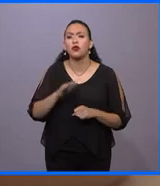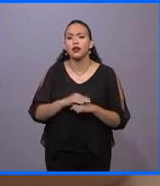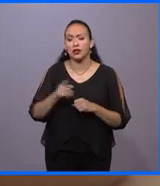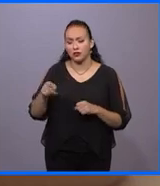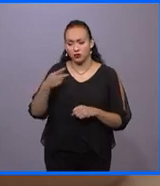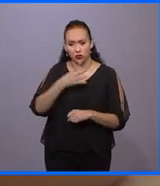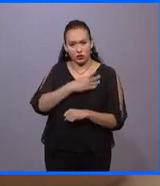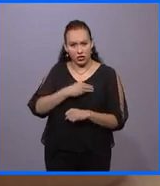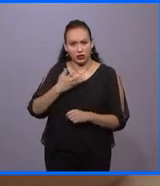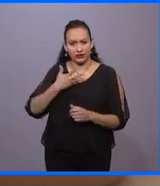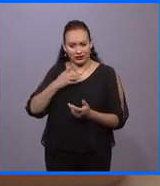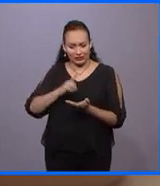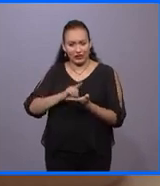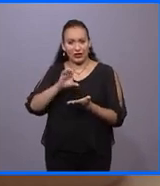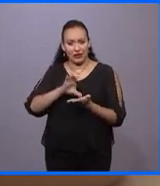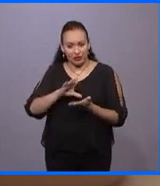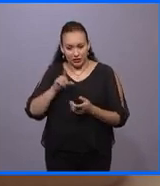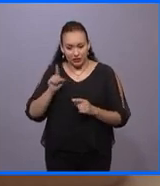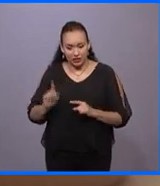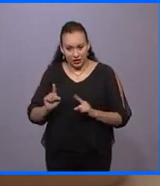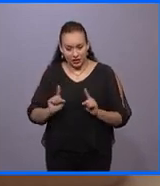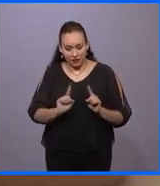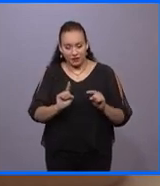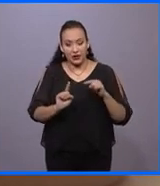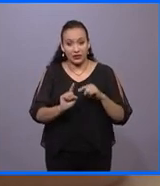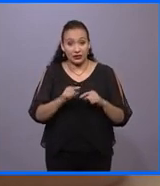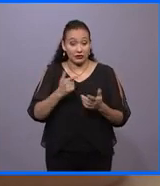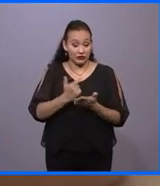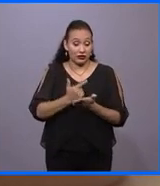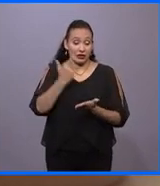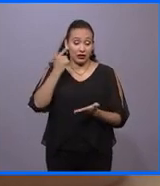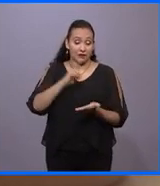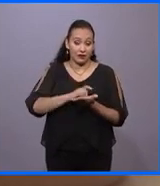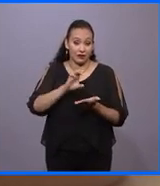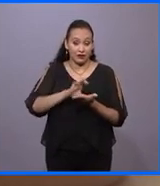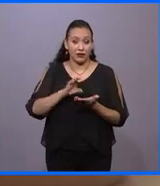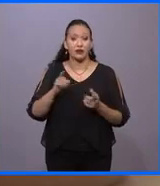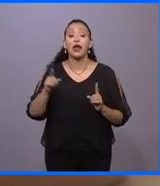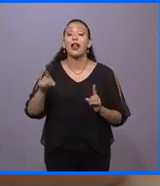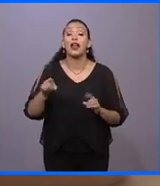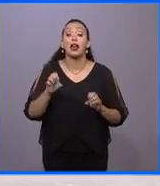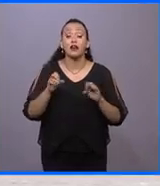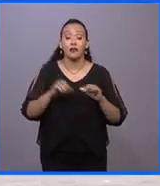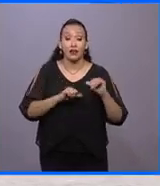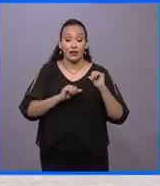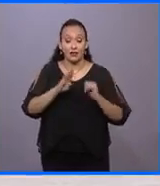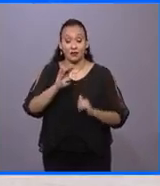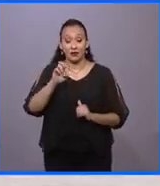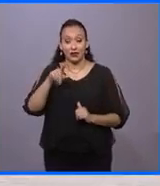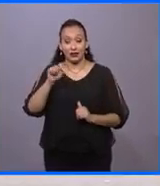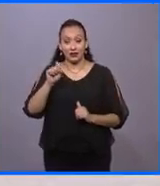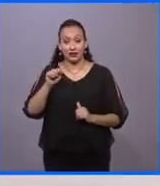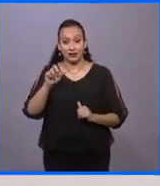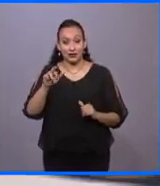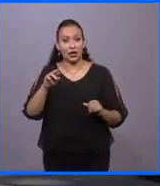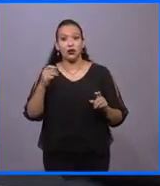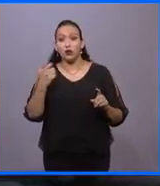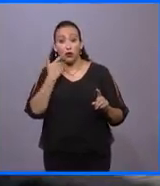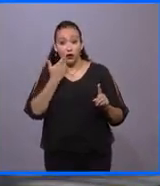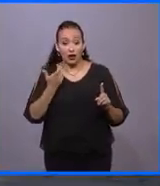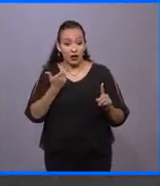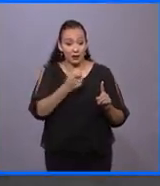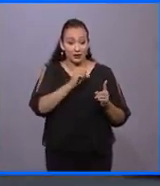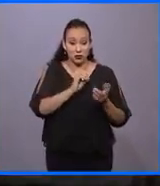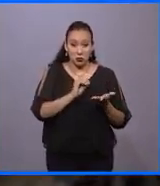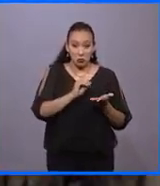con discapacidad severa y permanente, impugnó la negativa de la Secretaría del Bienestar para incrementar el monto de la pensión